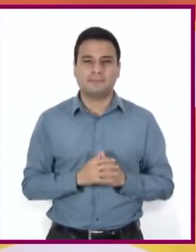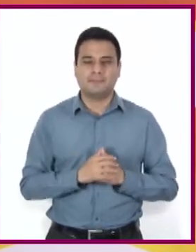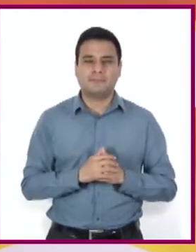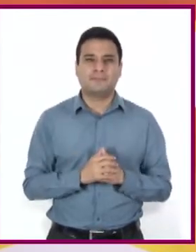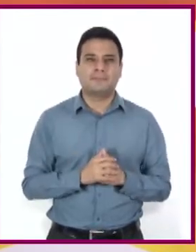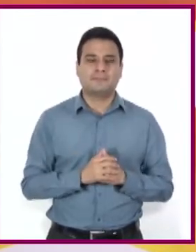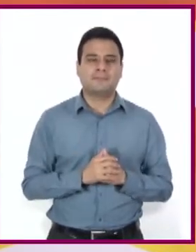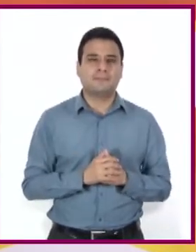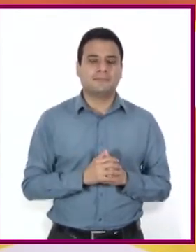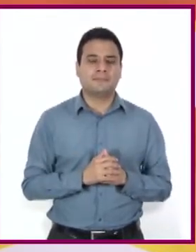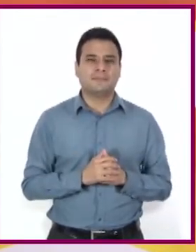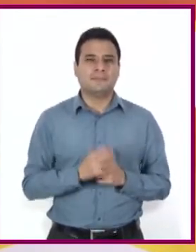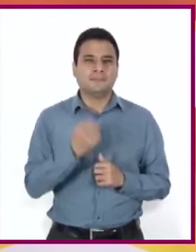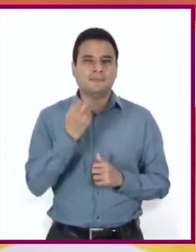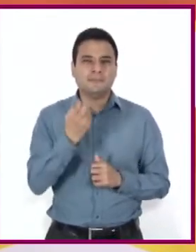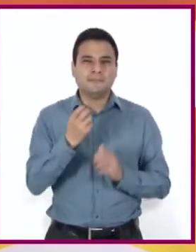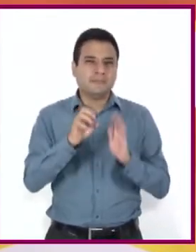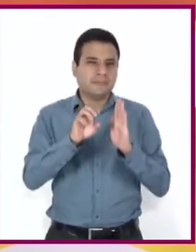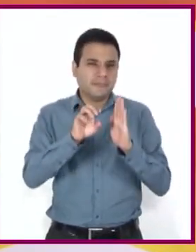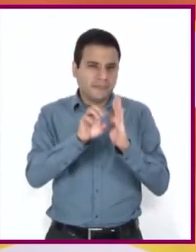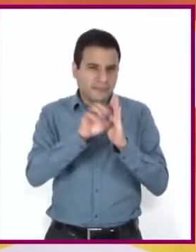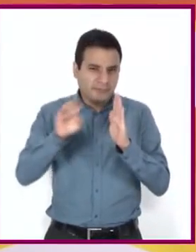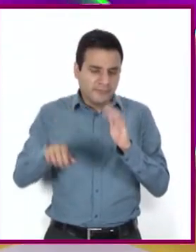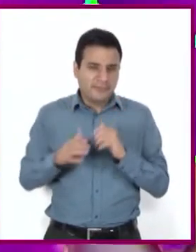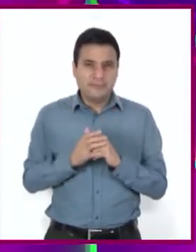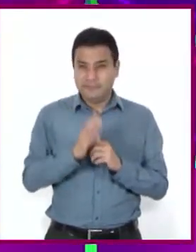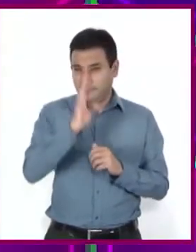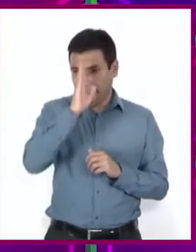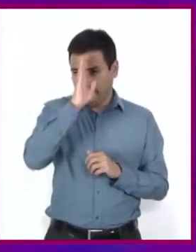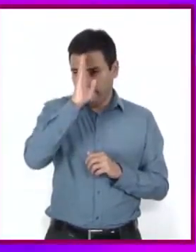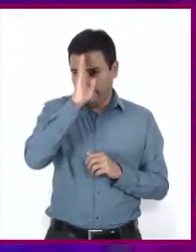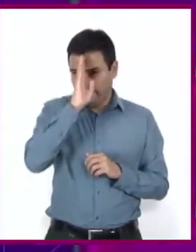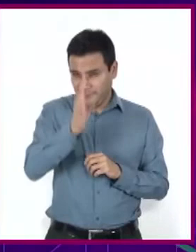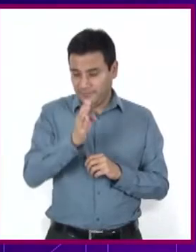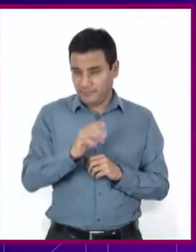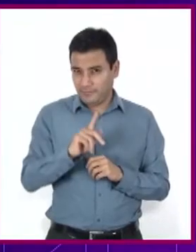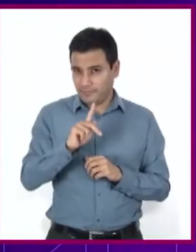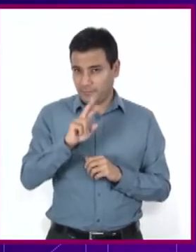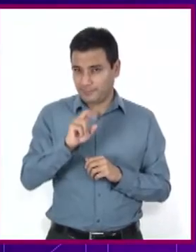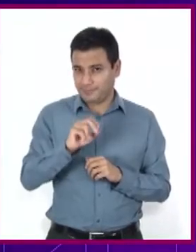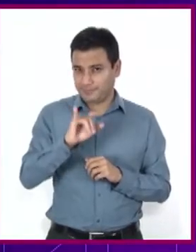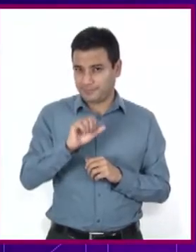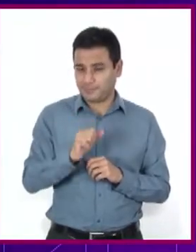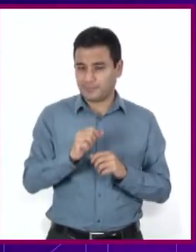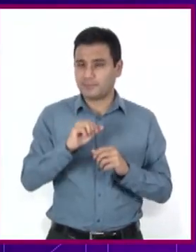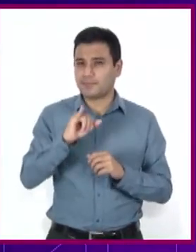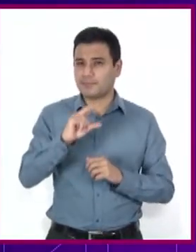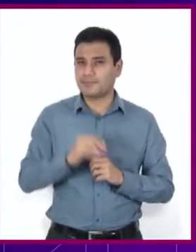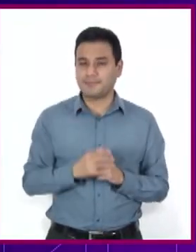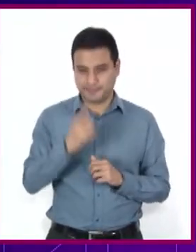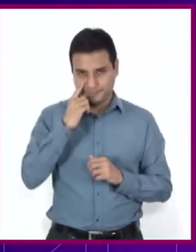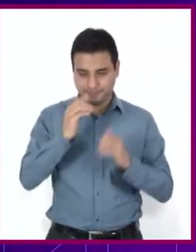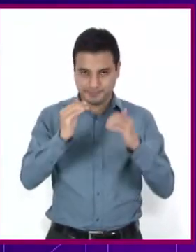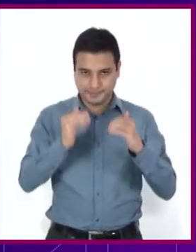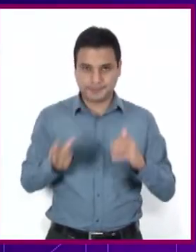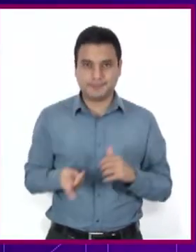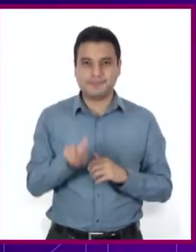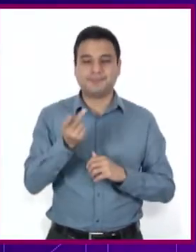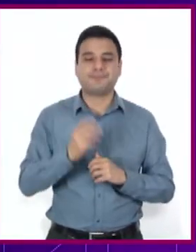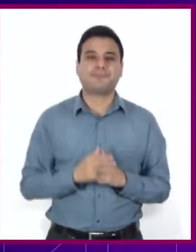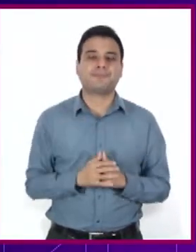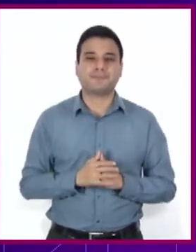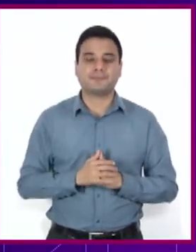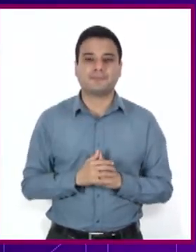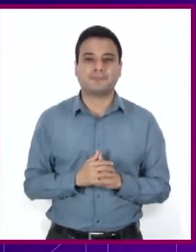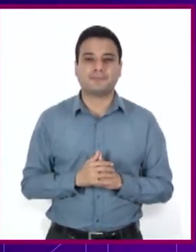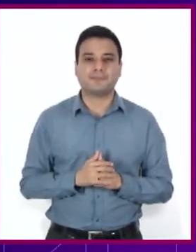¿Esta situación corresponde a una relación de proporcionalidad directa? Ahora contestemos la siguiente pregunta.